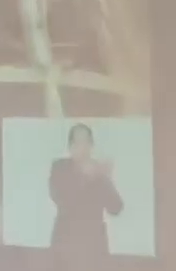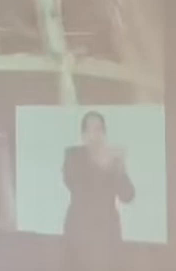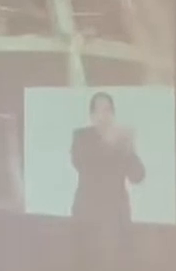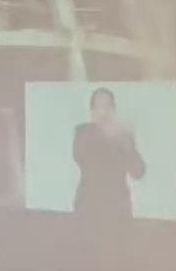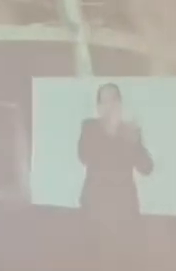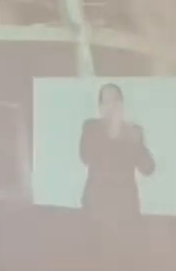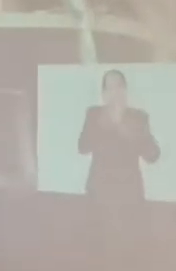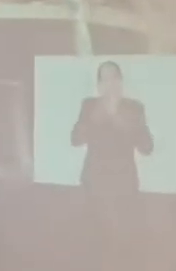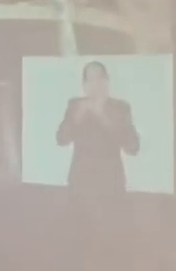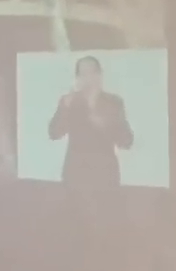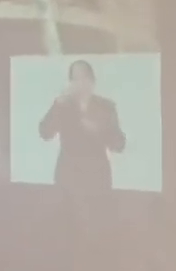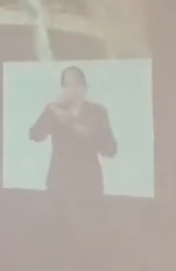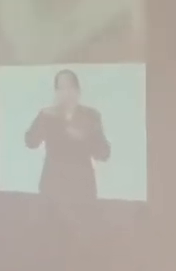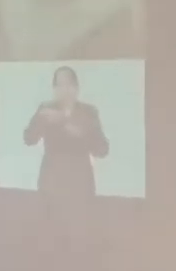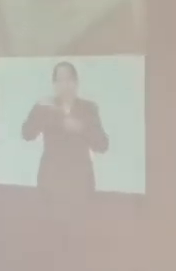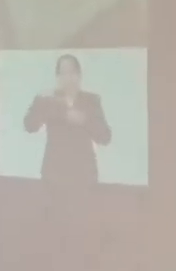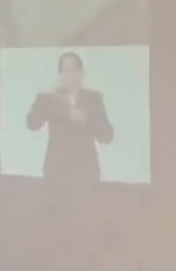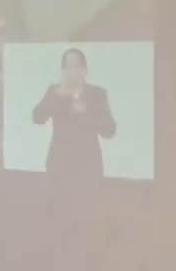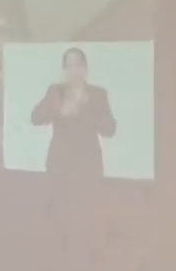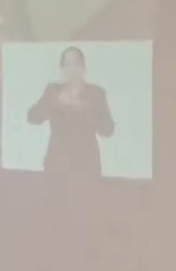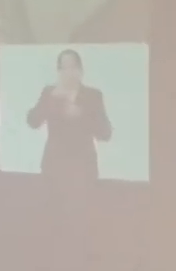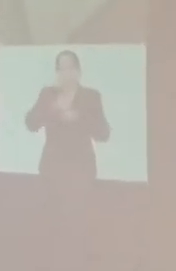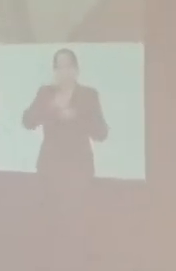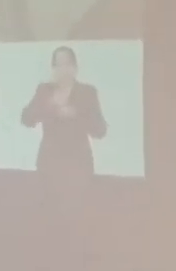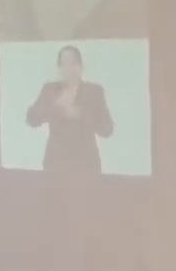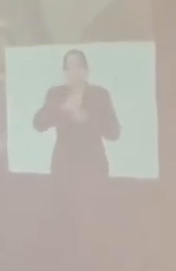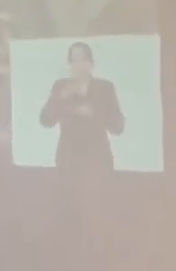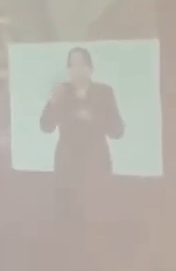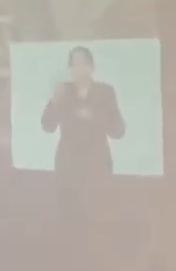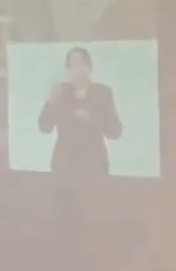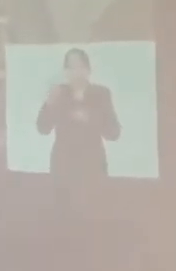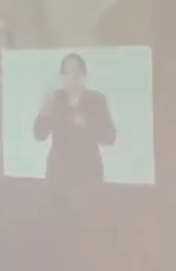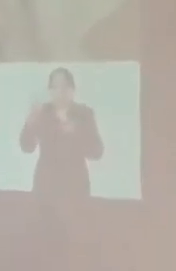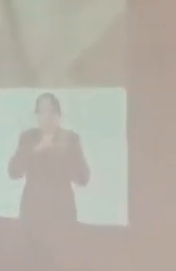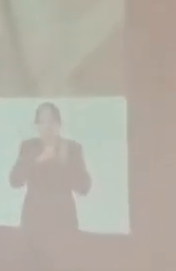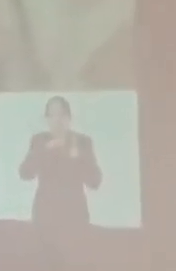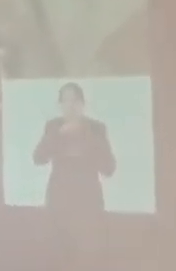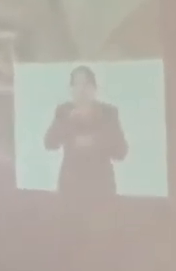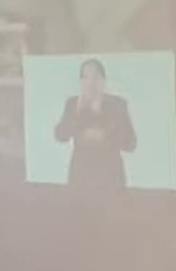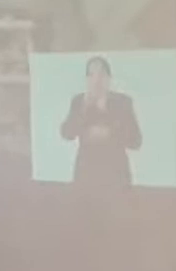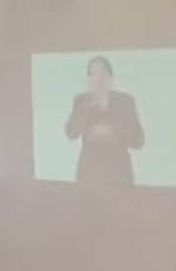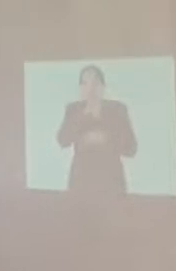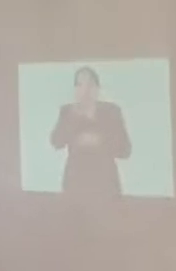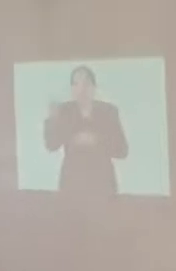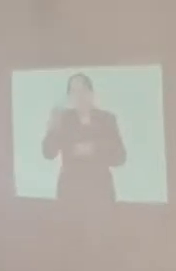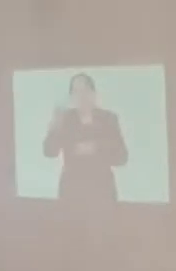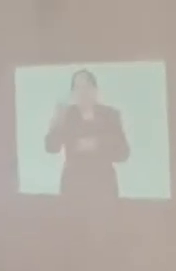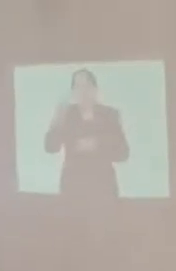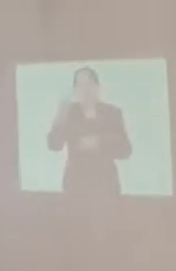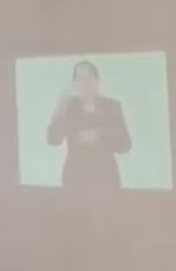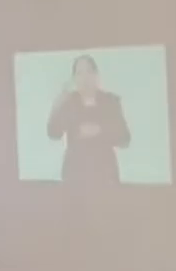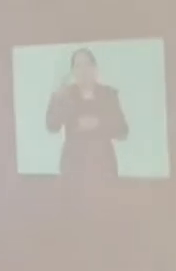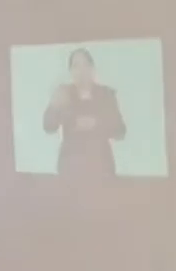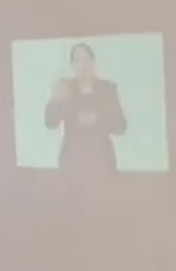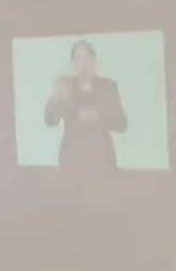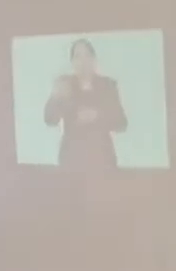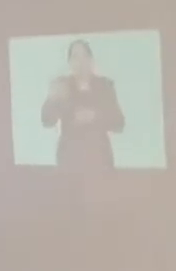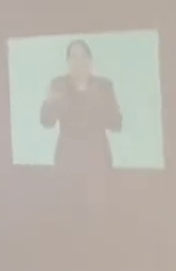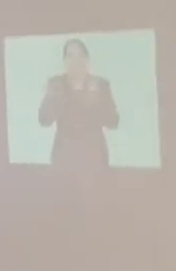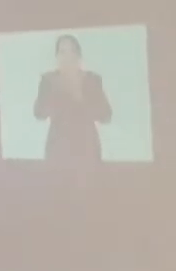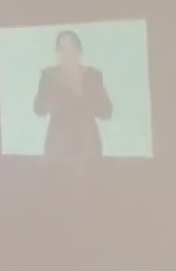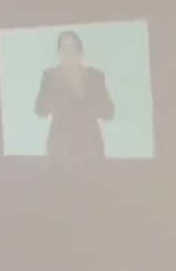de México en el Auditorio Nacional. Déjenme decirle al enlace que se está viendo, pues déjenme decirle,